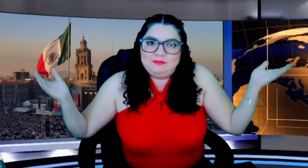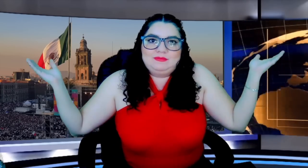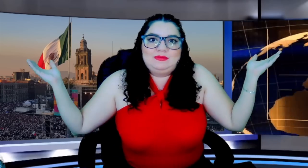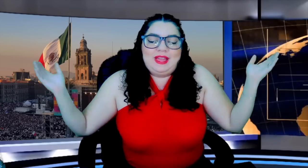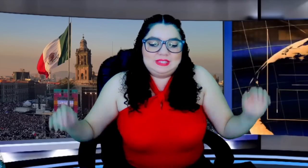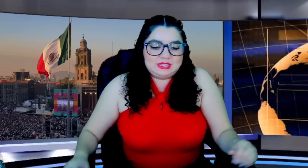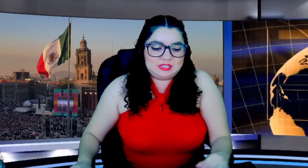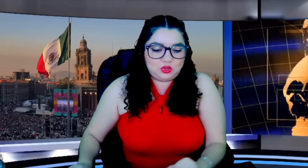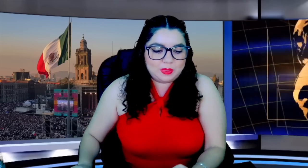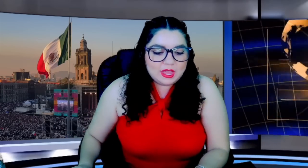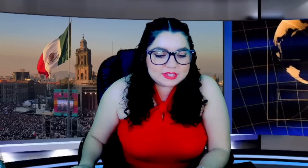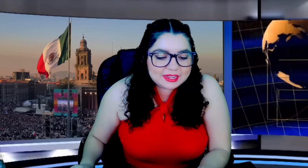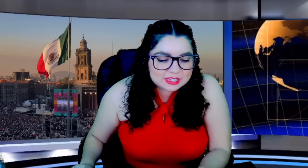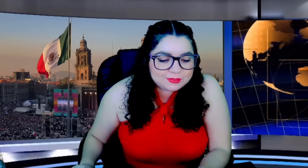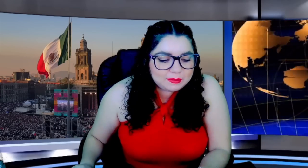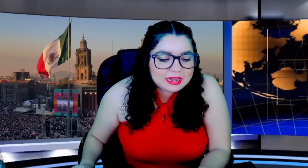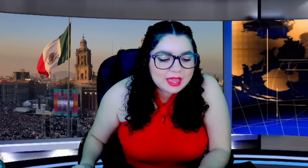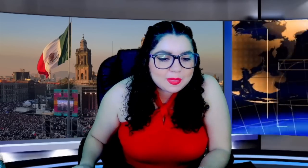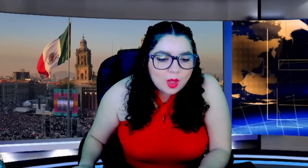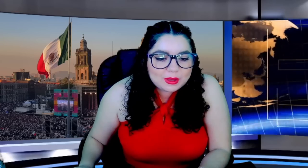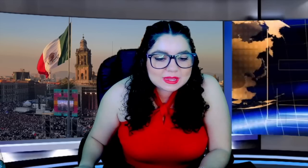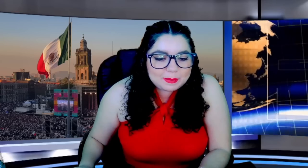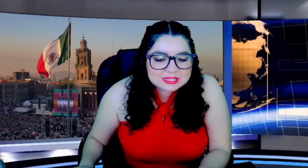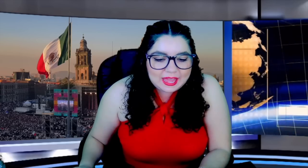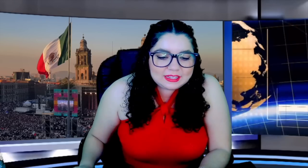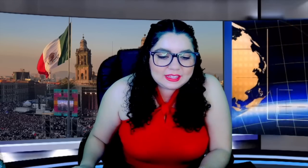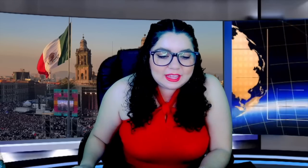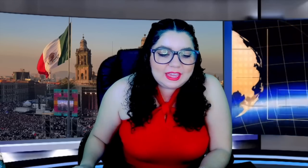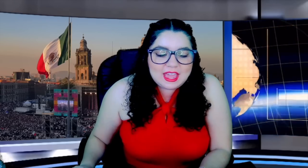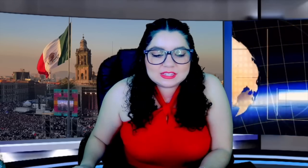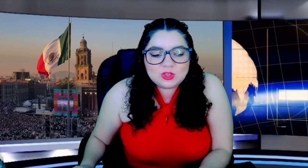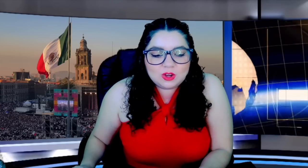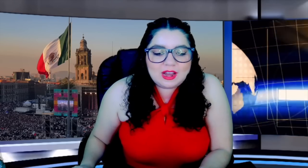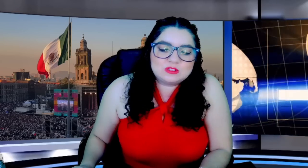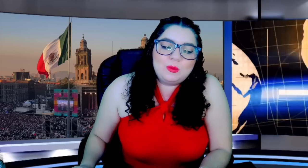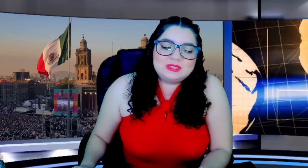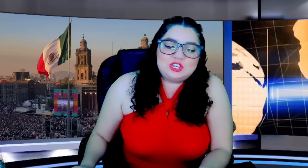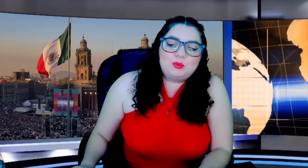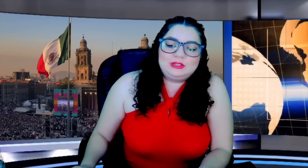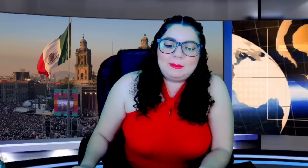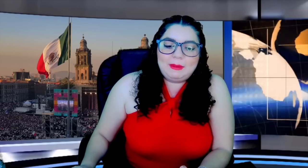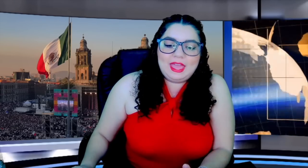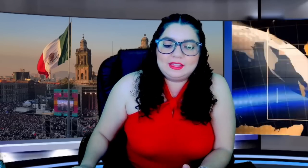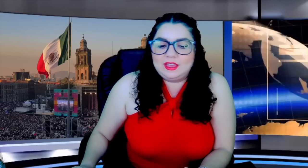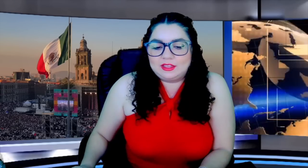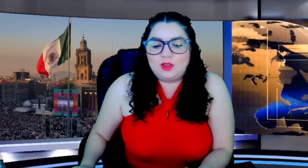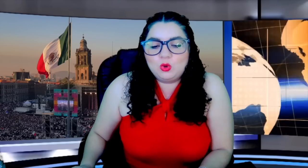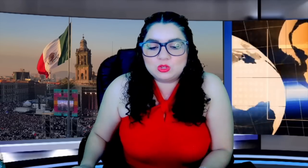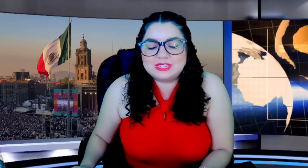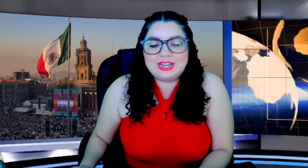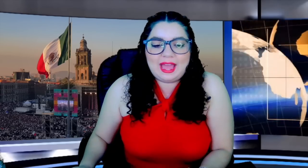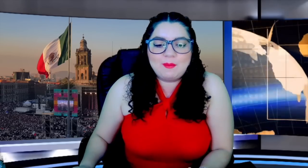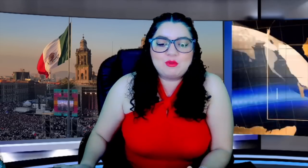PAN. Tan sencillo. Chéquense, familia, pues a pesar de que aquí el señor de las Lomas de Chapultepec, que